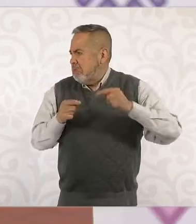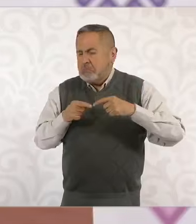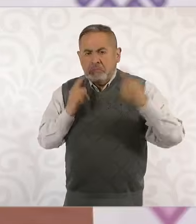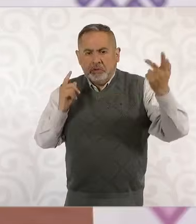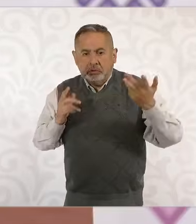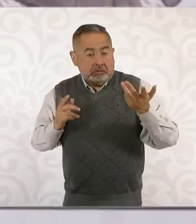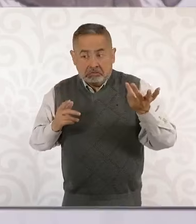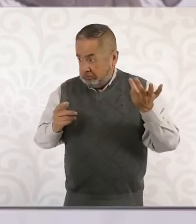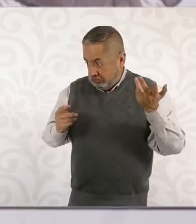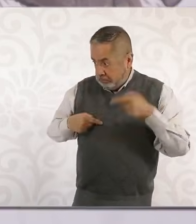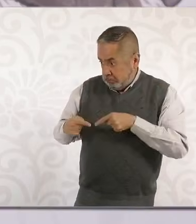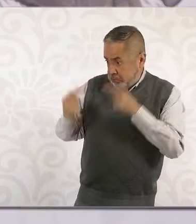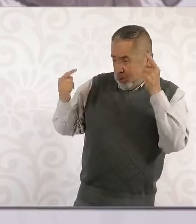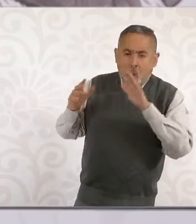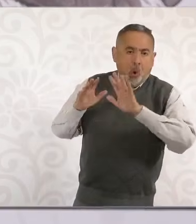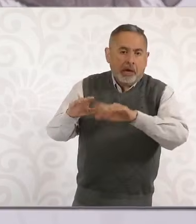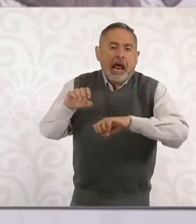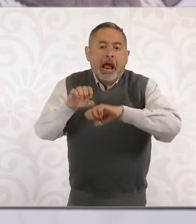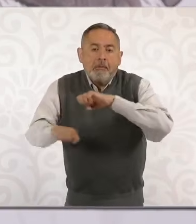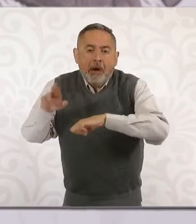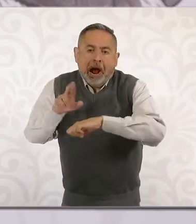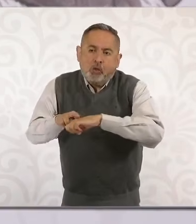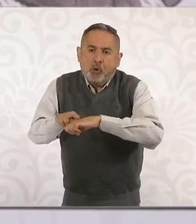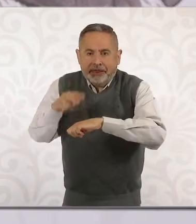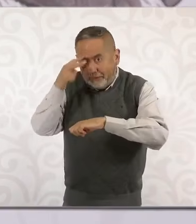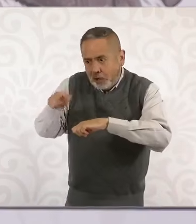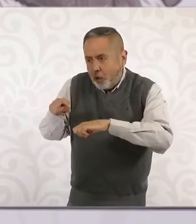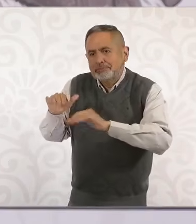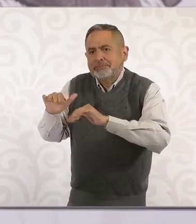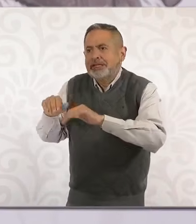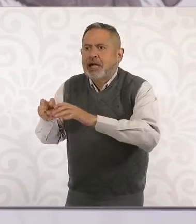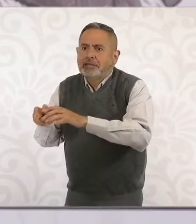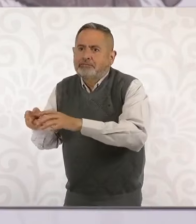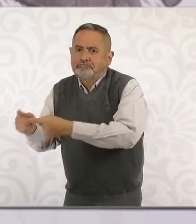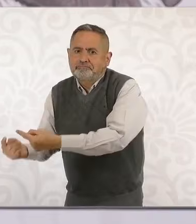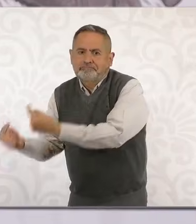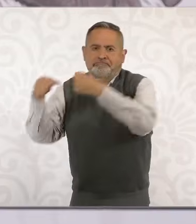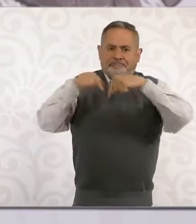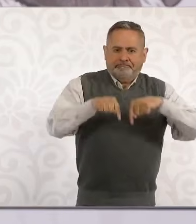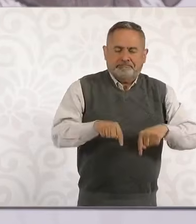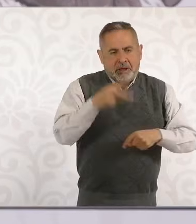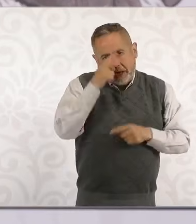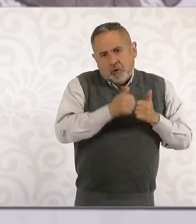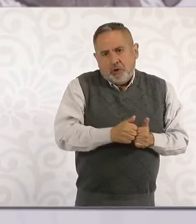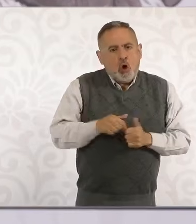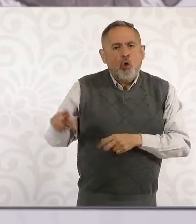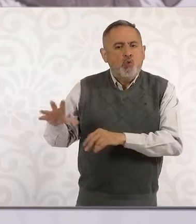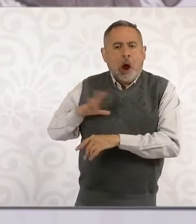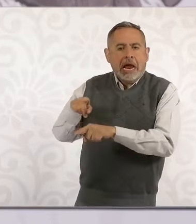Al romper relaciones, el embajador o embajadora pues tiene que regresar, ya no hay una representación de